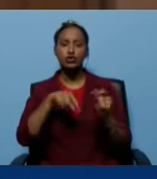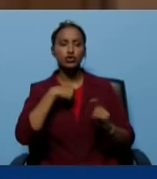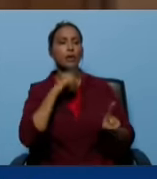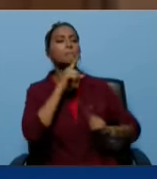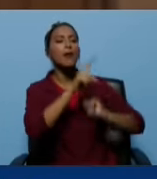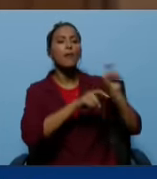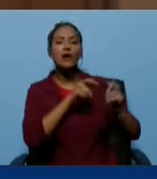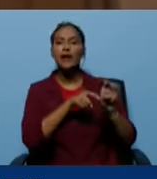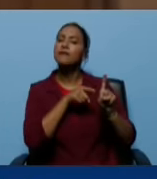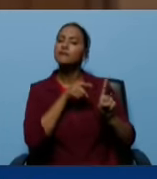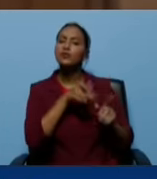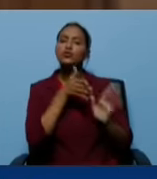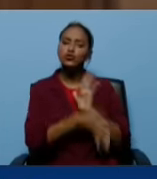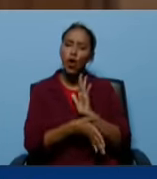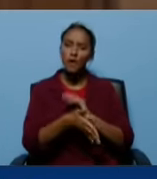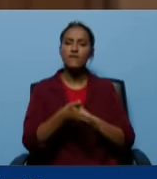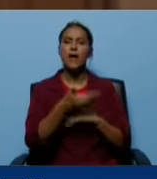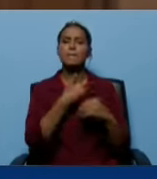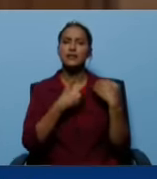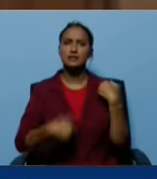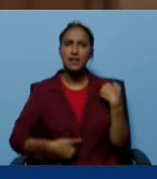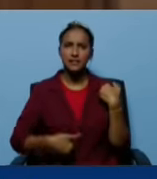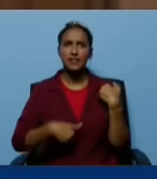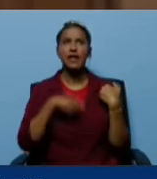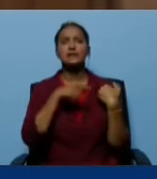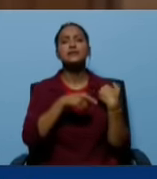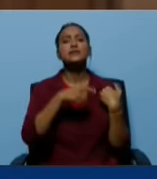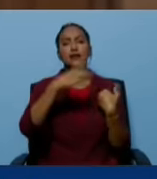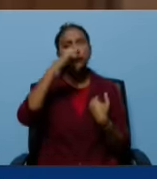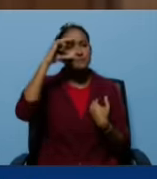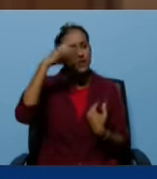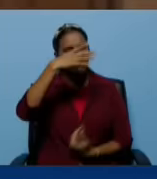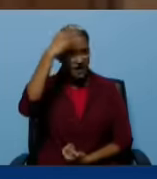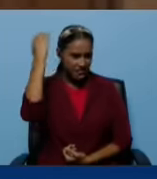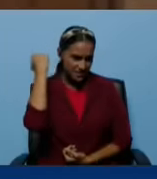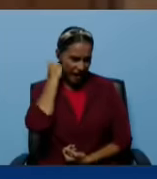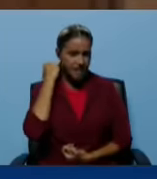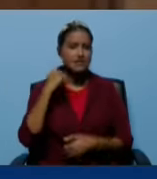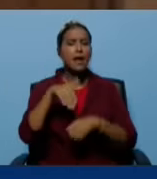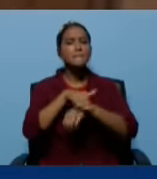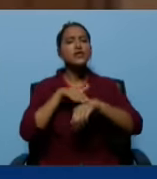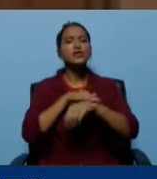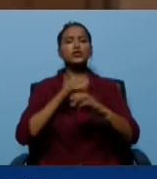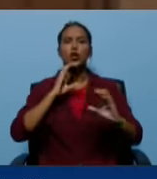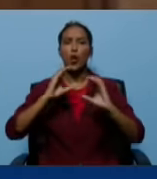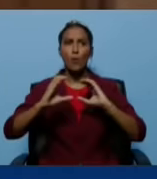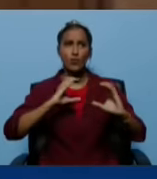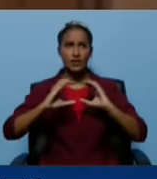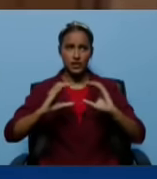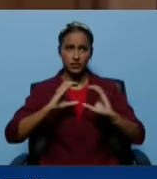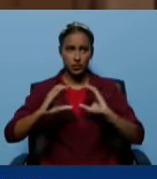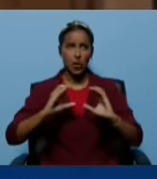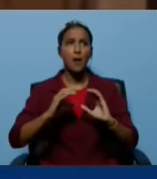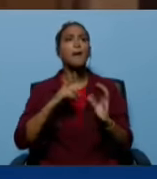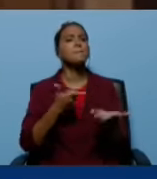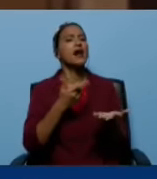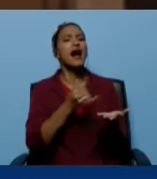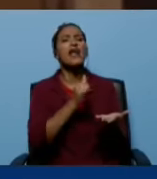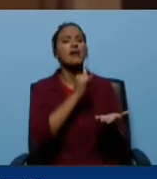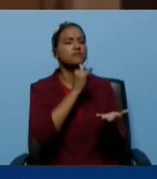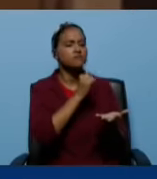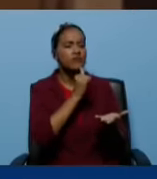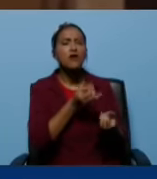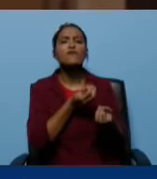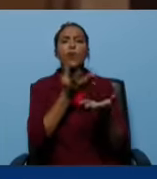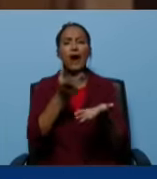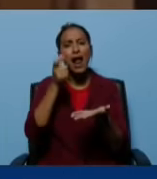de Comunicación, Cultura y Turismo de nuestro país, Freddy Ñáñez, la comunicación, que por supuesto ha estado al frente para informar no solamente al pueblo